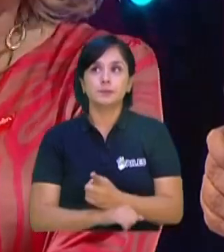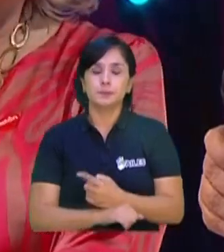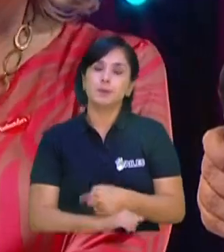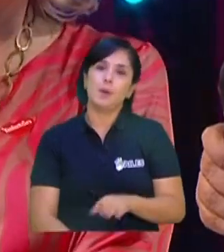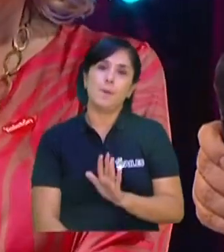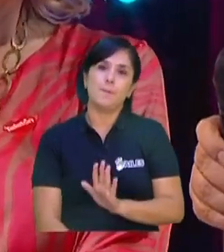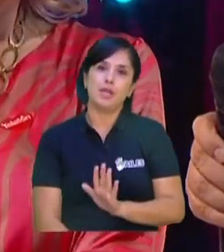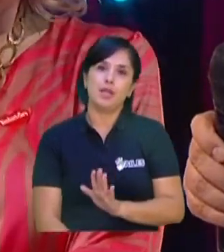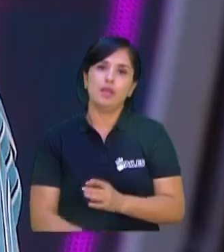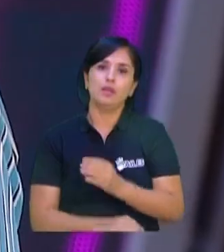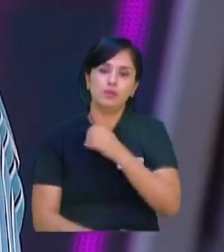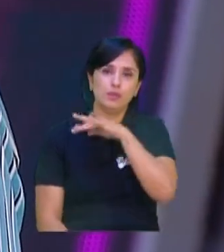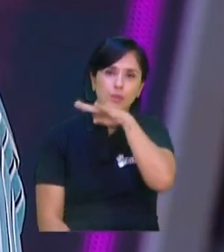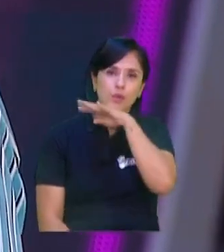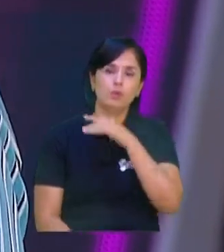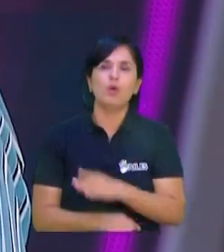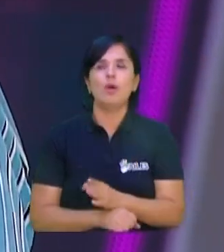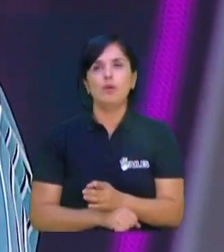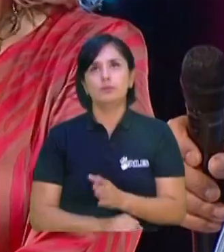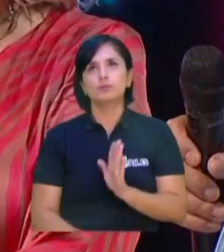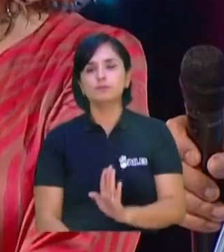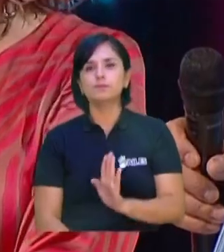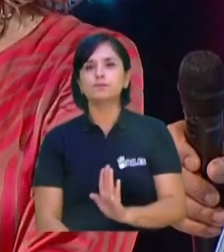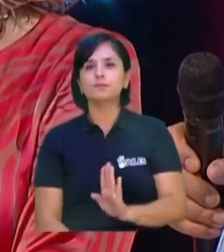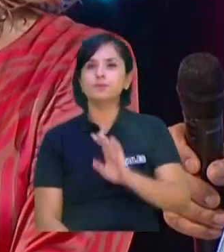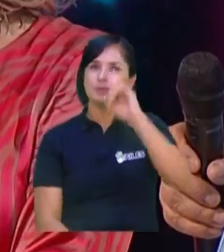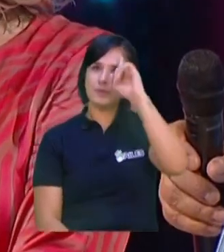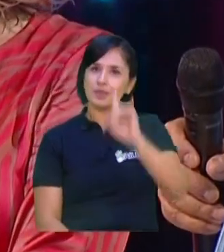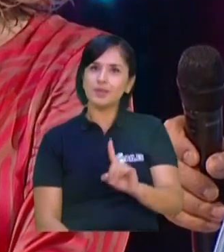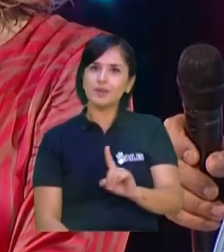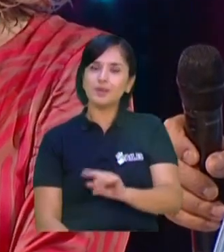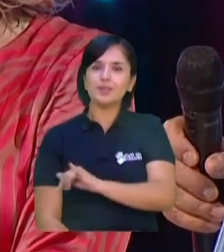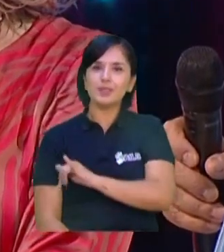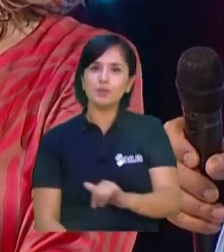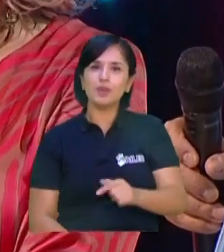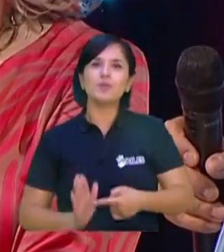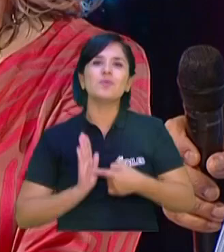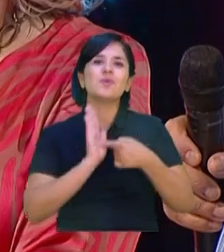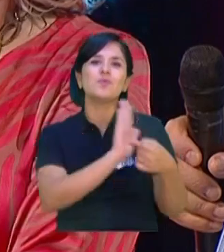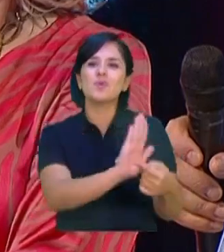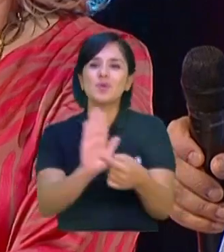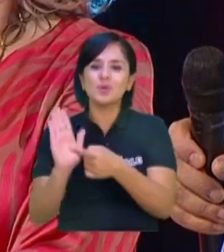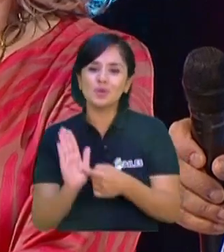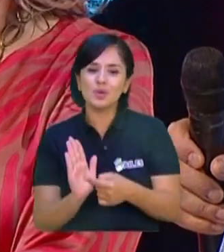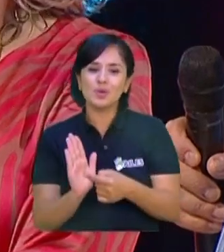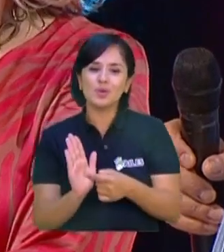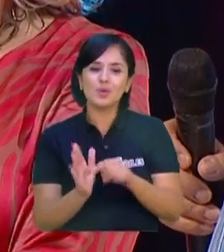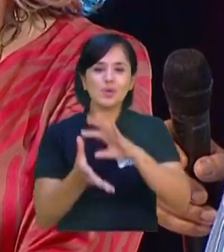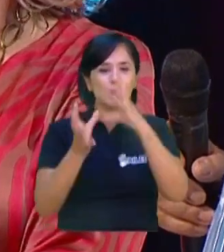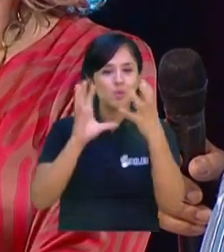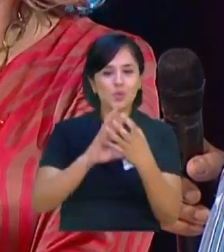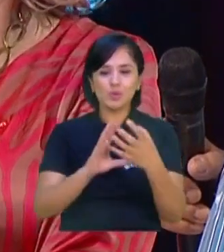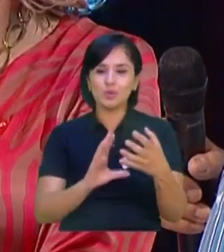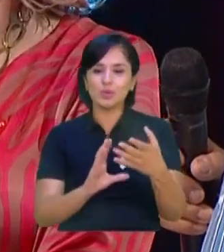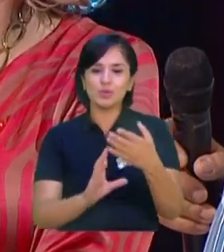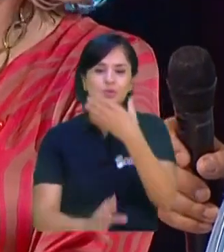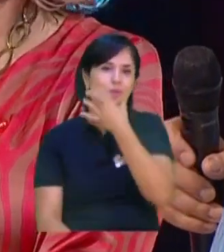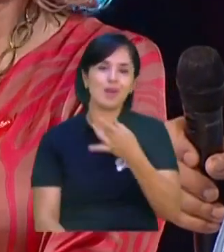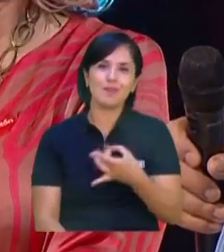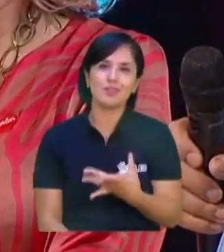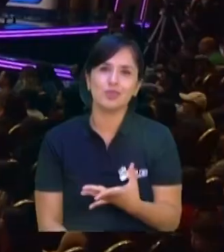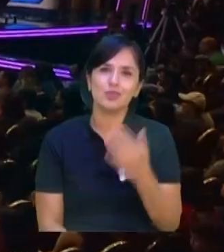la Flo se las trae, ¿eh? Pero después me mostró un mundo maravilloso, el mundo de los niños. Y para los niños la Teletón es como una